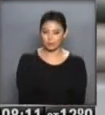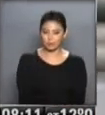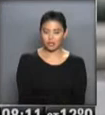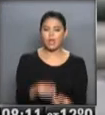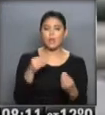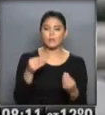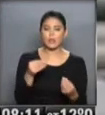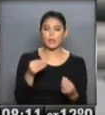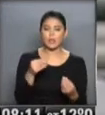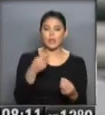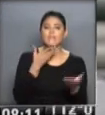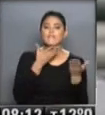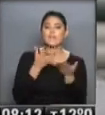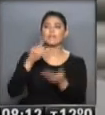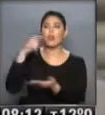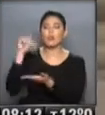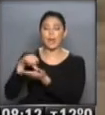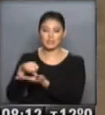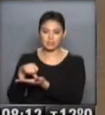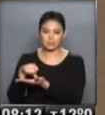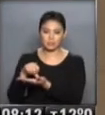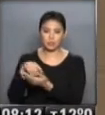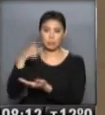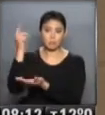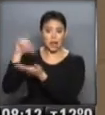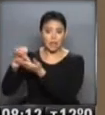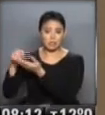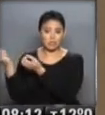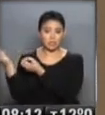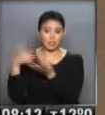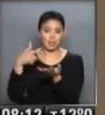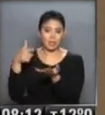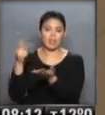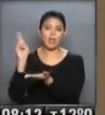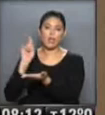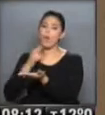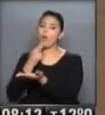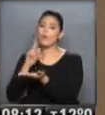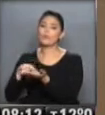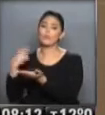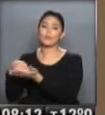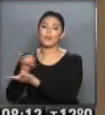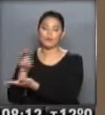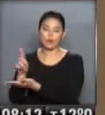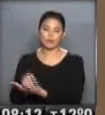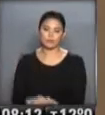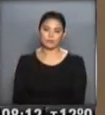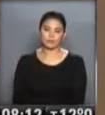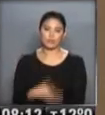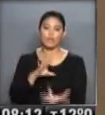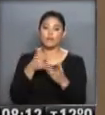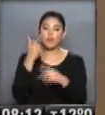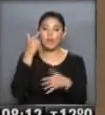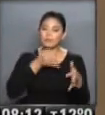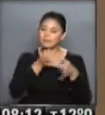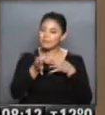el beneficio a otro país? Porque el país que se lo suministraba es un paraíso fiscal, donde no paga impuestos. Entonces, este tipo de maniobras,